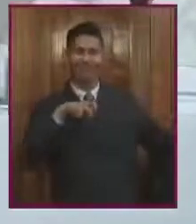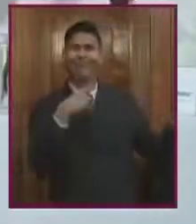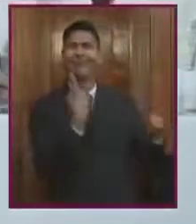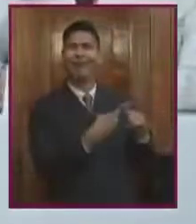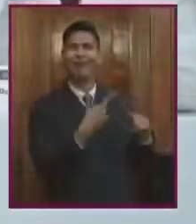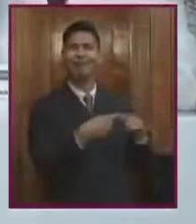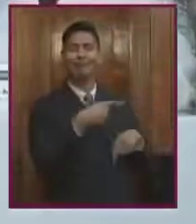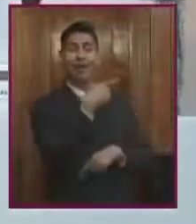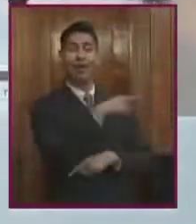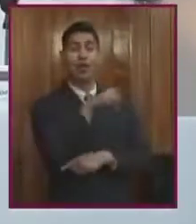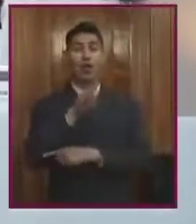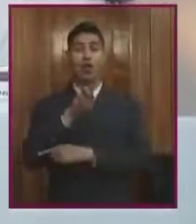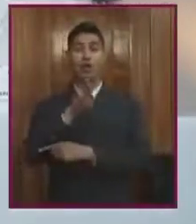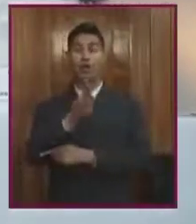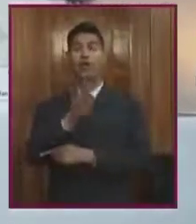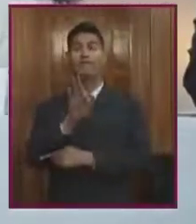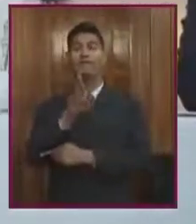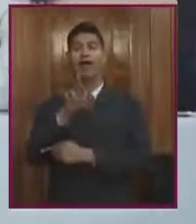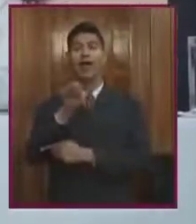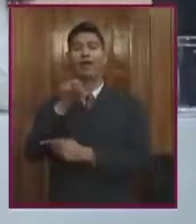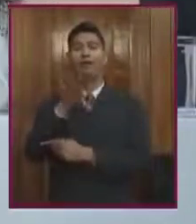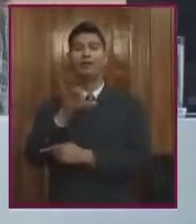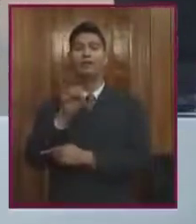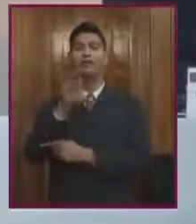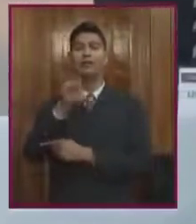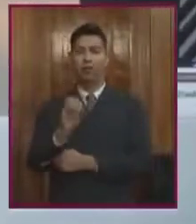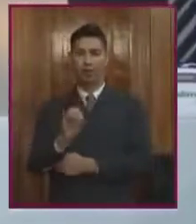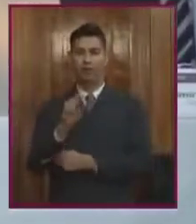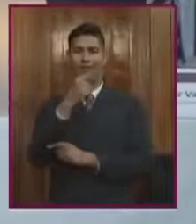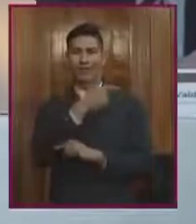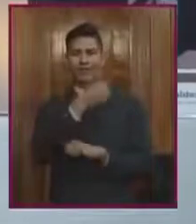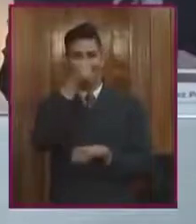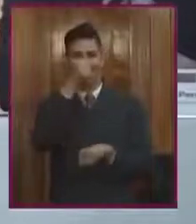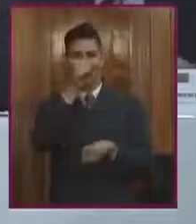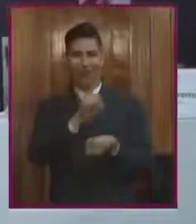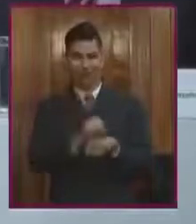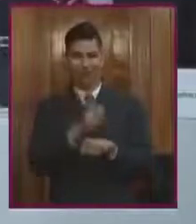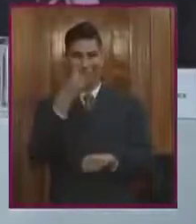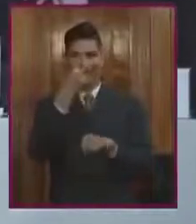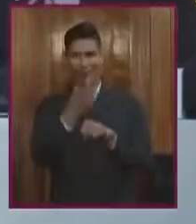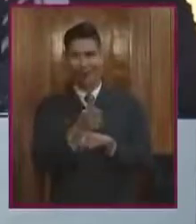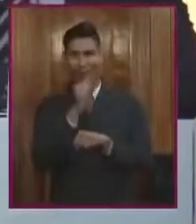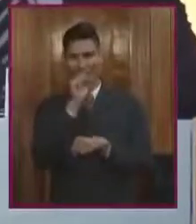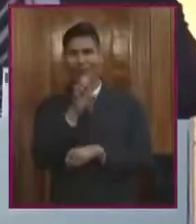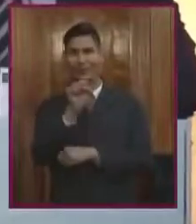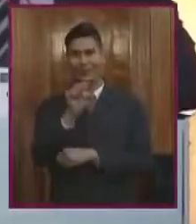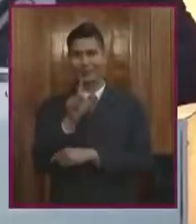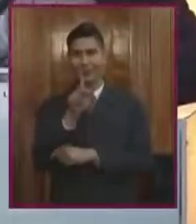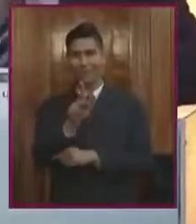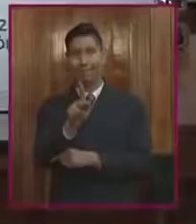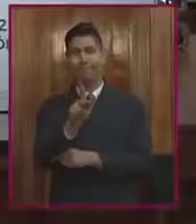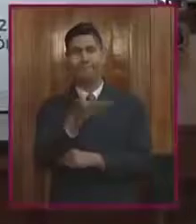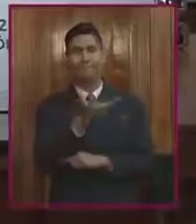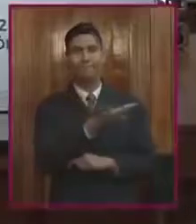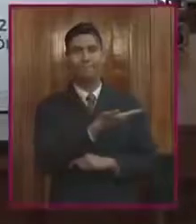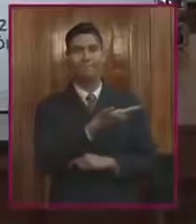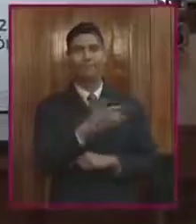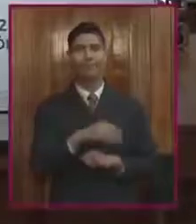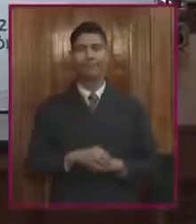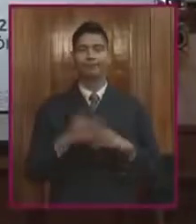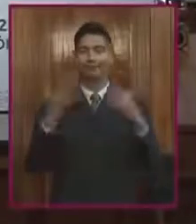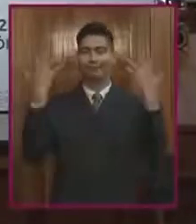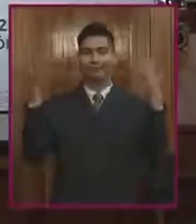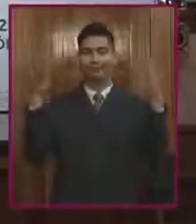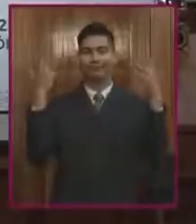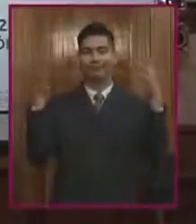doctor Francisco Luciano Concheiro Borges, subsecretario de Educación Superior de la Secretaría de Educación Pública.